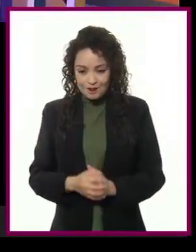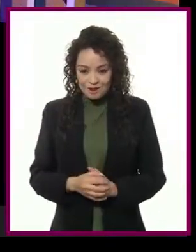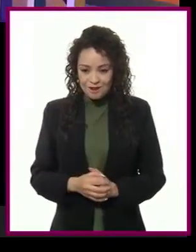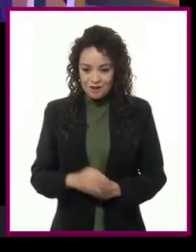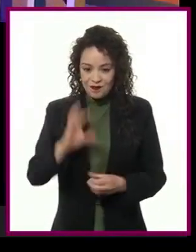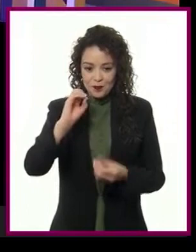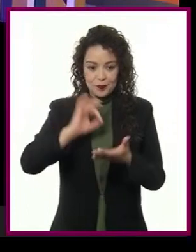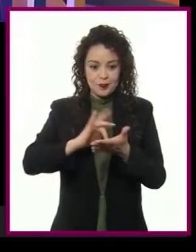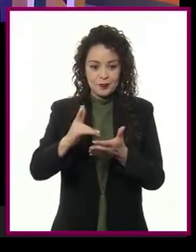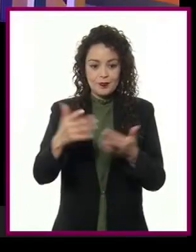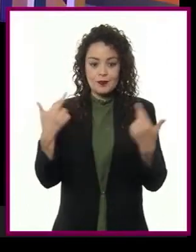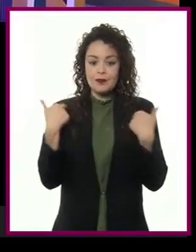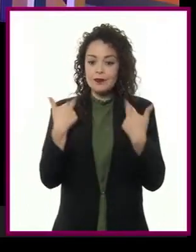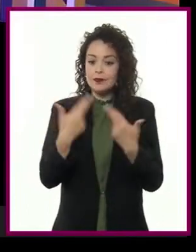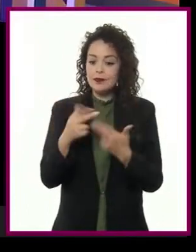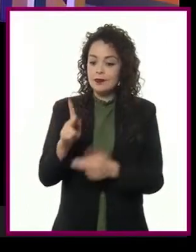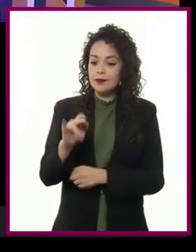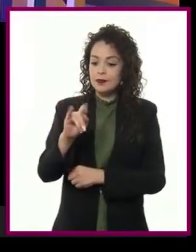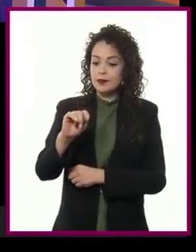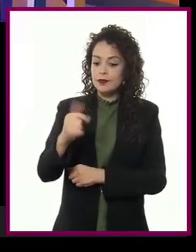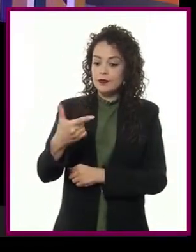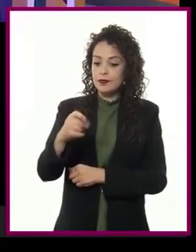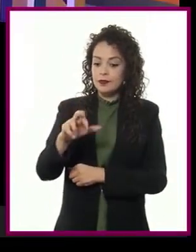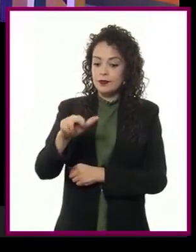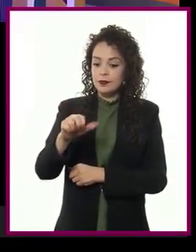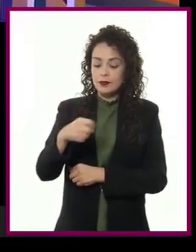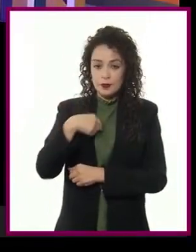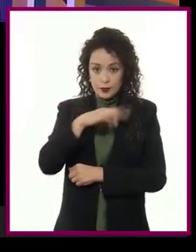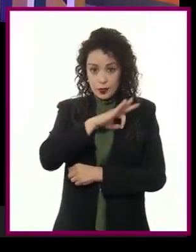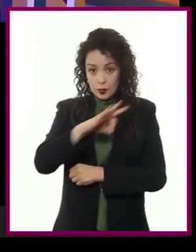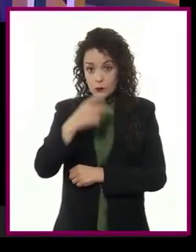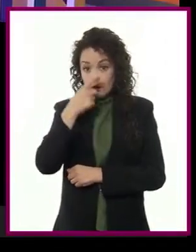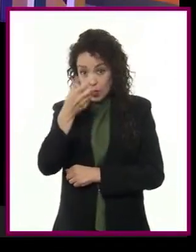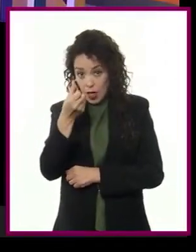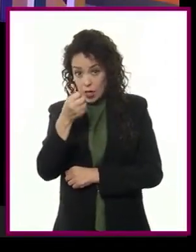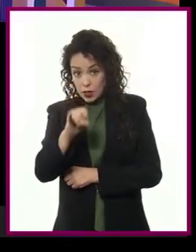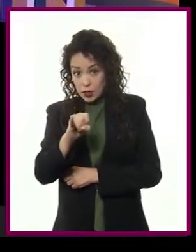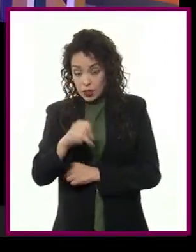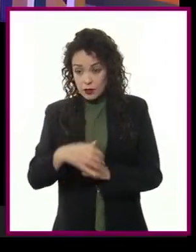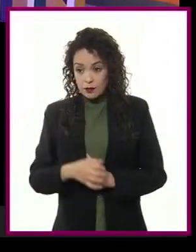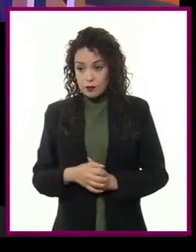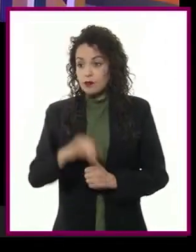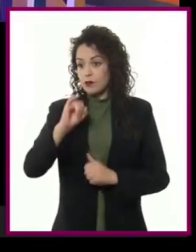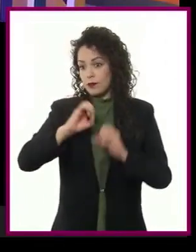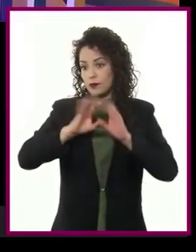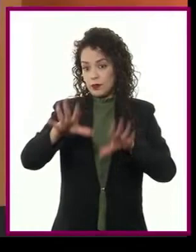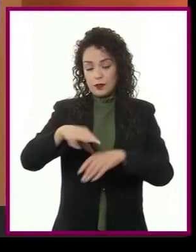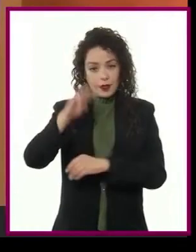Pitágoras. ¿Podría llamarlo así durante la sesión? Claro que sí, maestro Julio.